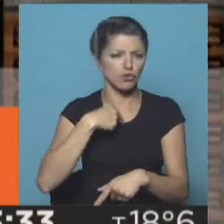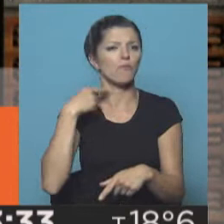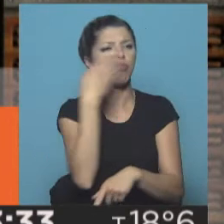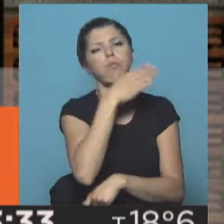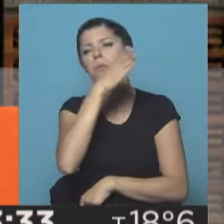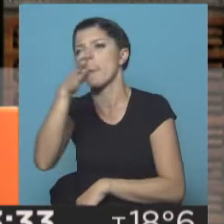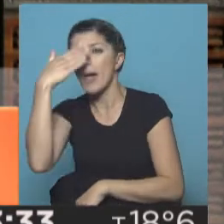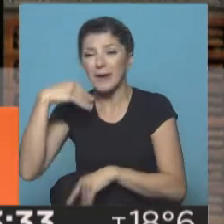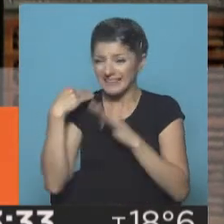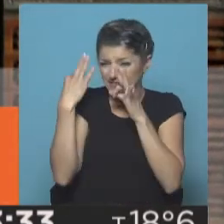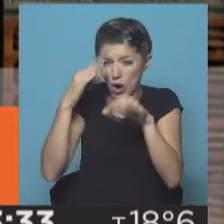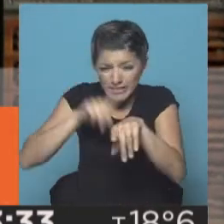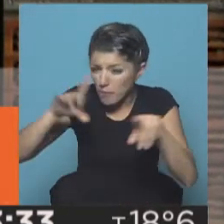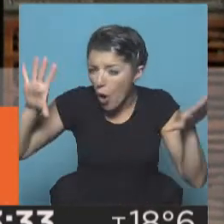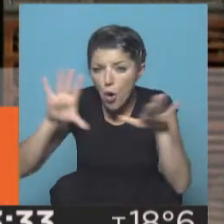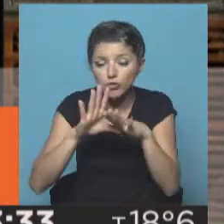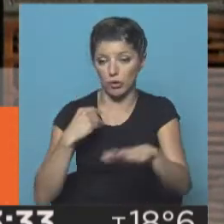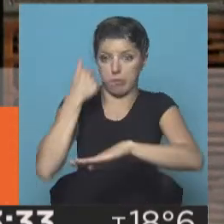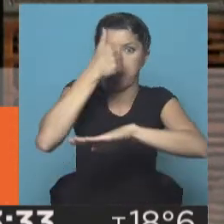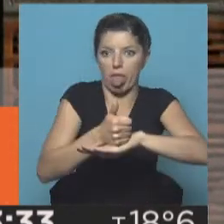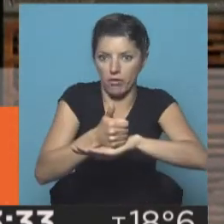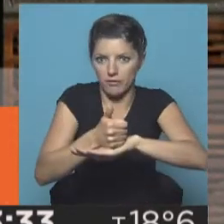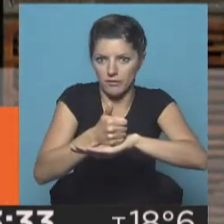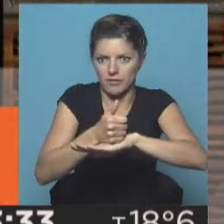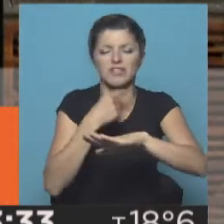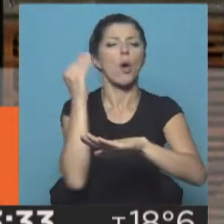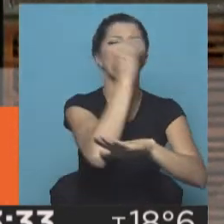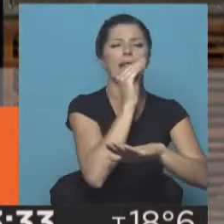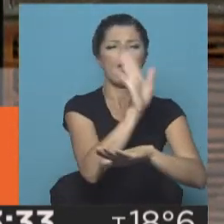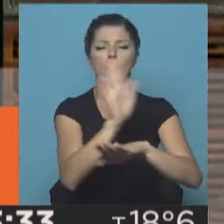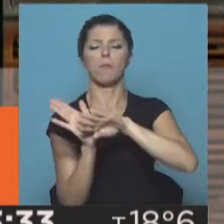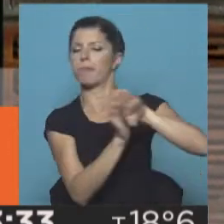de televisión sobre la hora, rechazando incluso la posibilidad de ser maquillado.